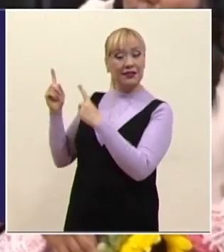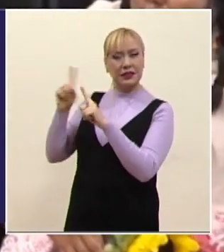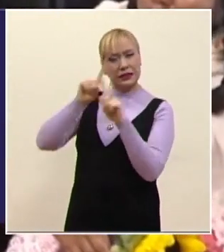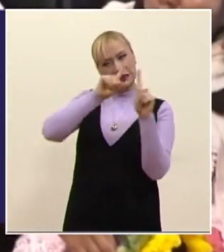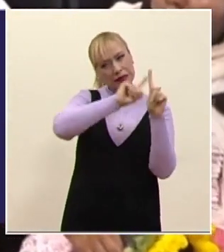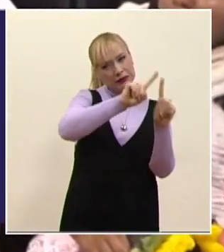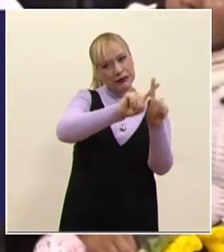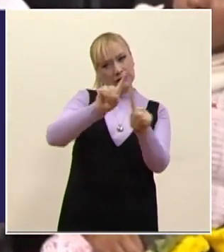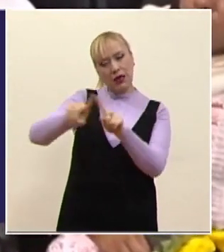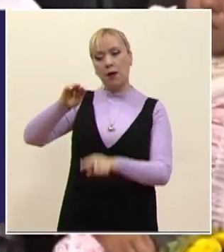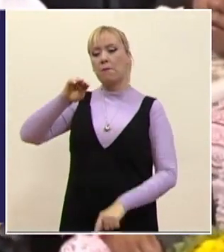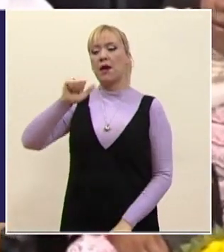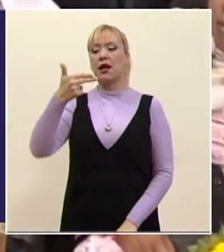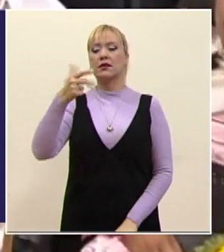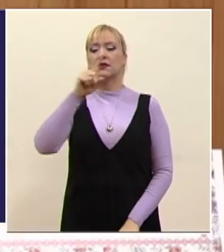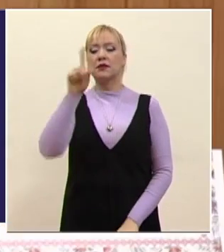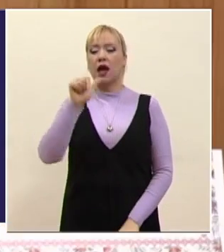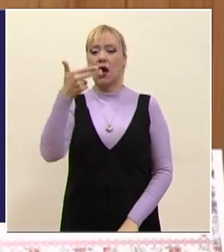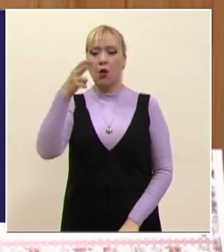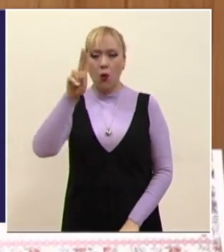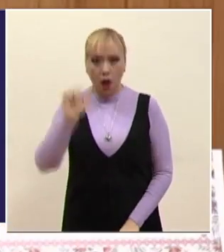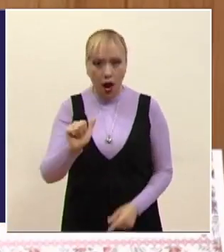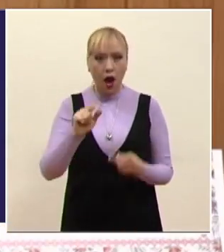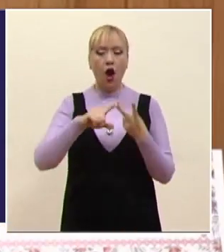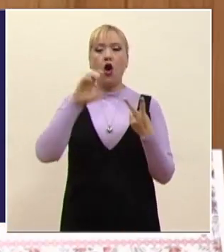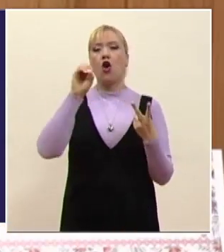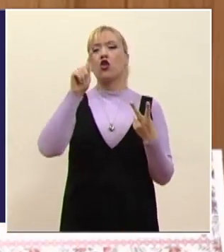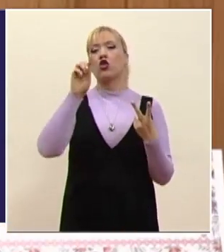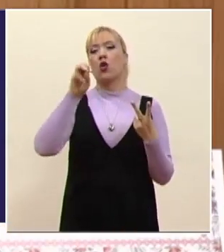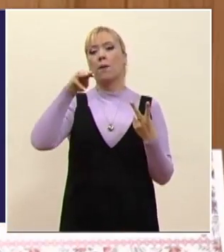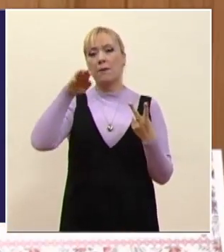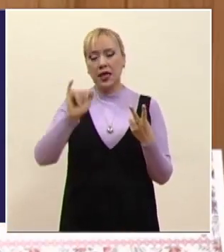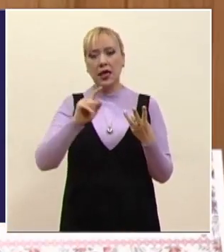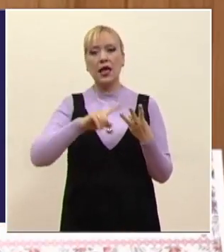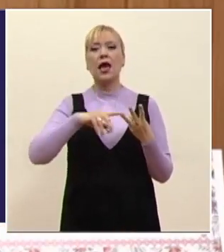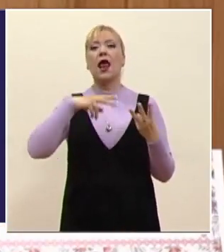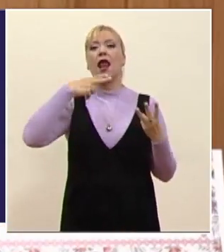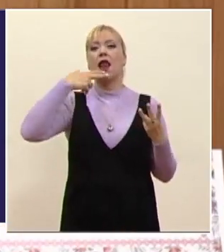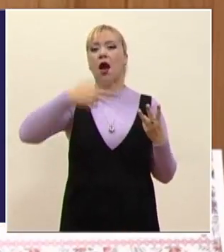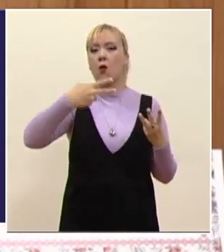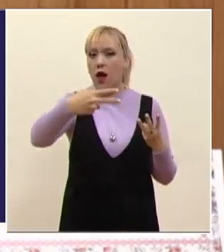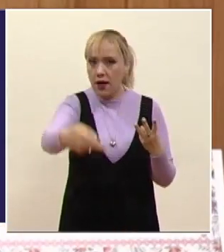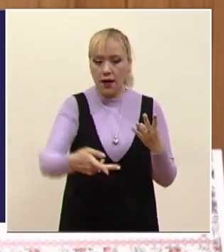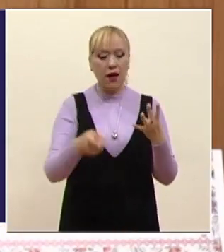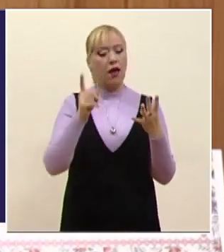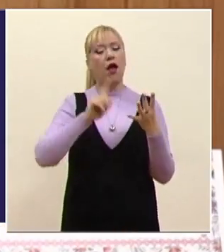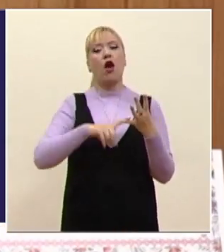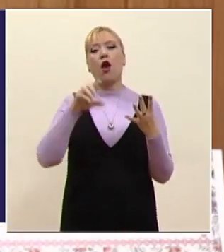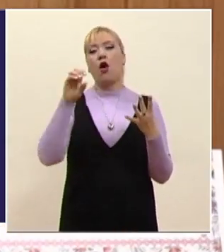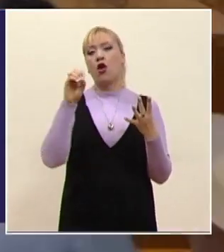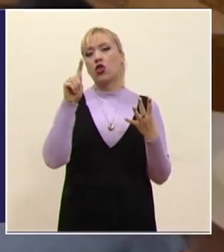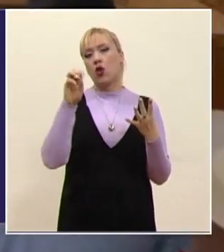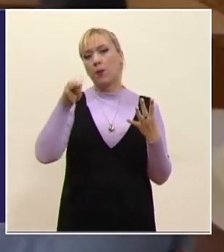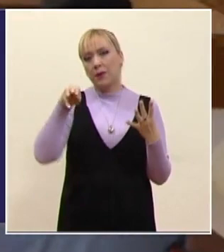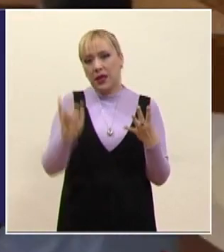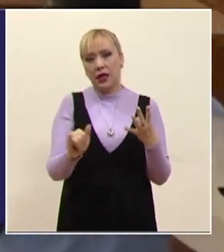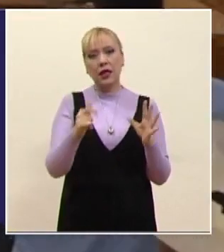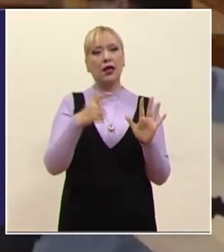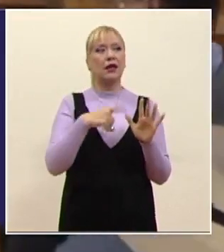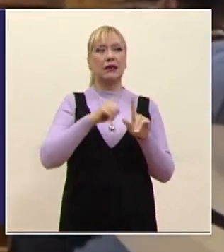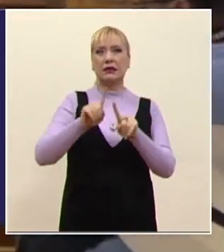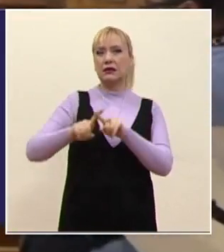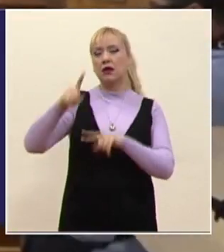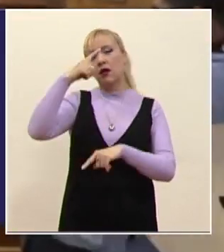comunidades mazahuas, otomís, náhuatl, tlahuica, maztlacinca y migrantes expusieron los retos para garantizar